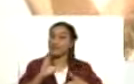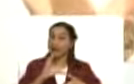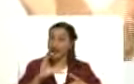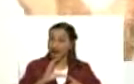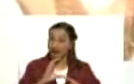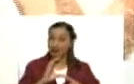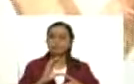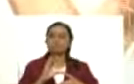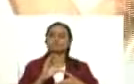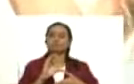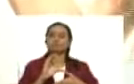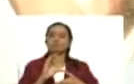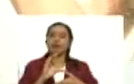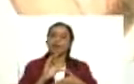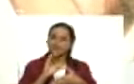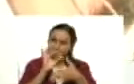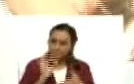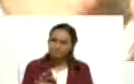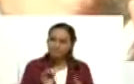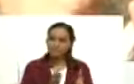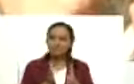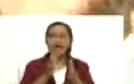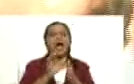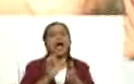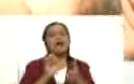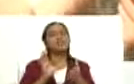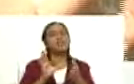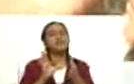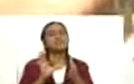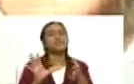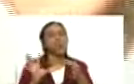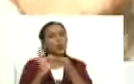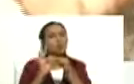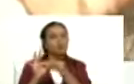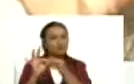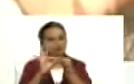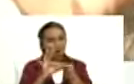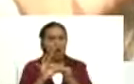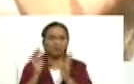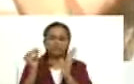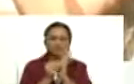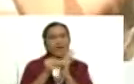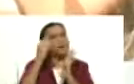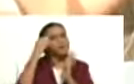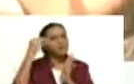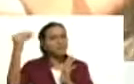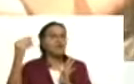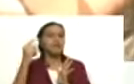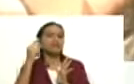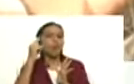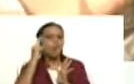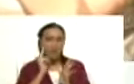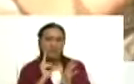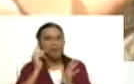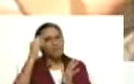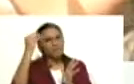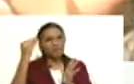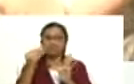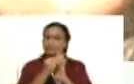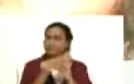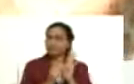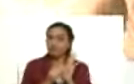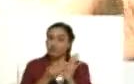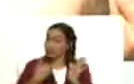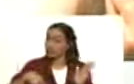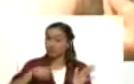de integración fundada por Bolívar, por San Martín, se secarán, quedarán secos en la historia. El camino nuestro tiene que ser la